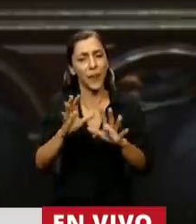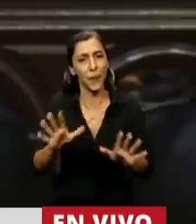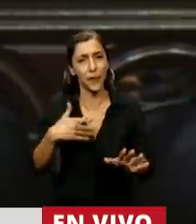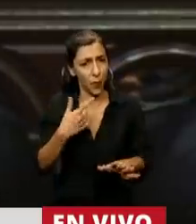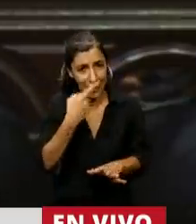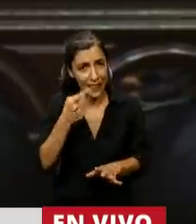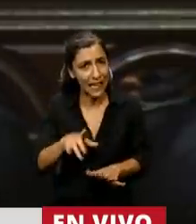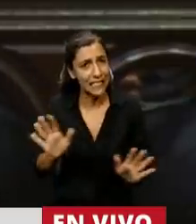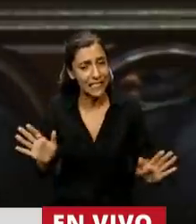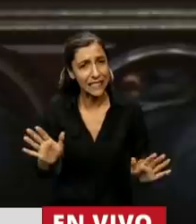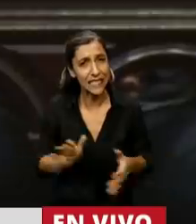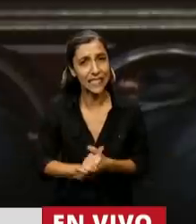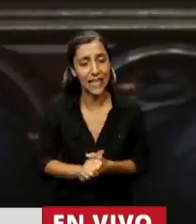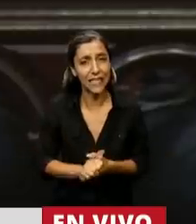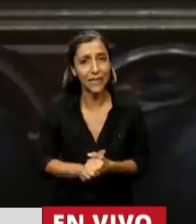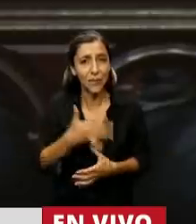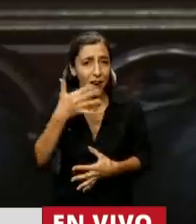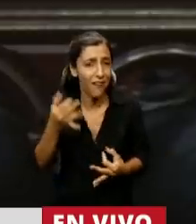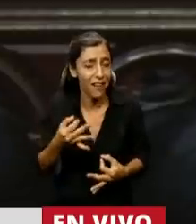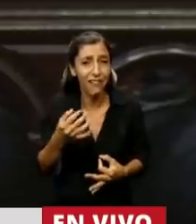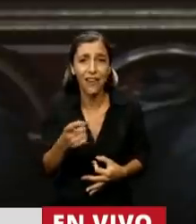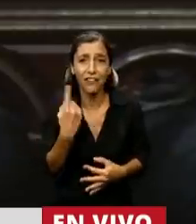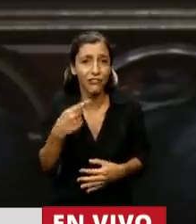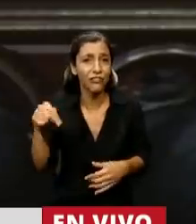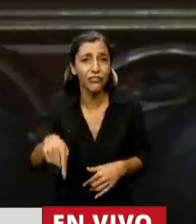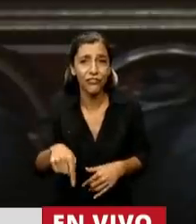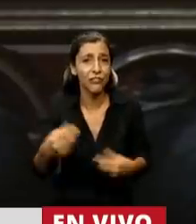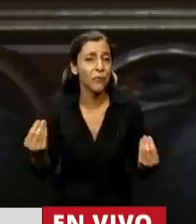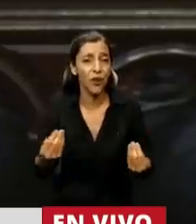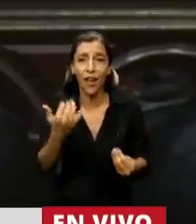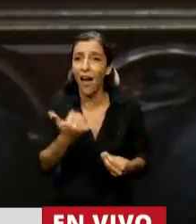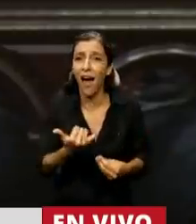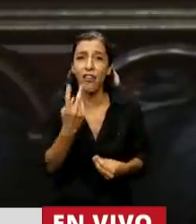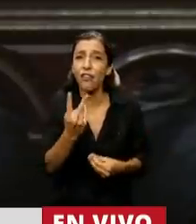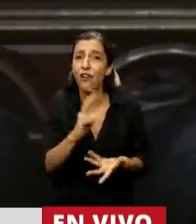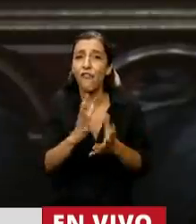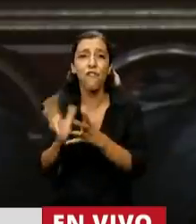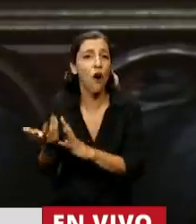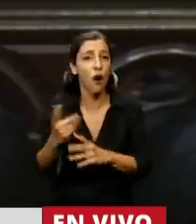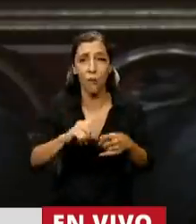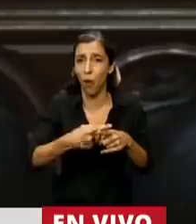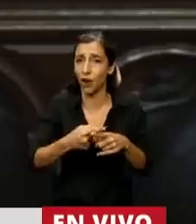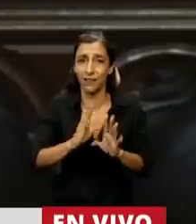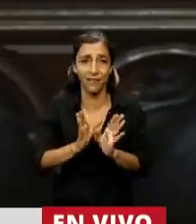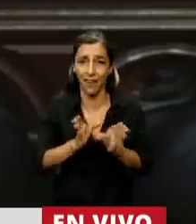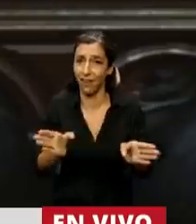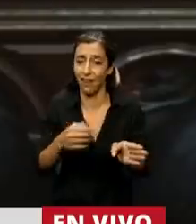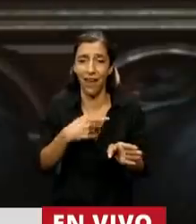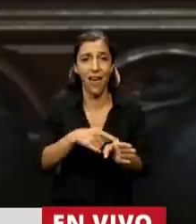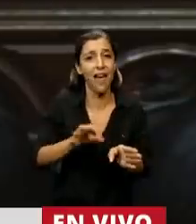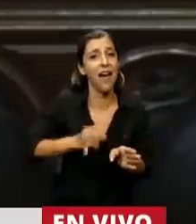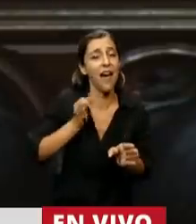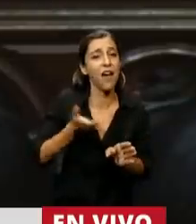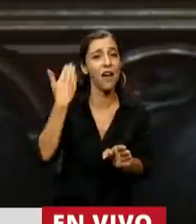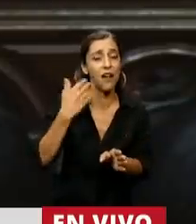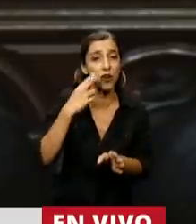acá estamos principalmente por dos formas y estilos de hacer políticas en el año 2017 el